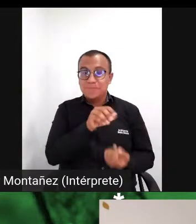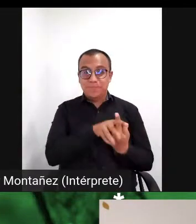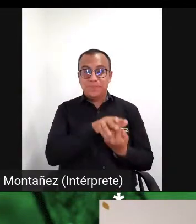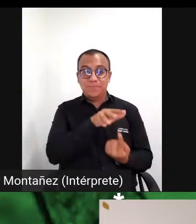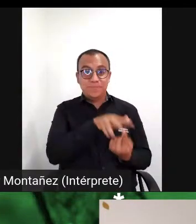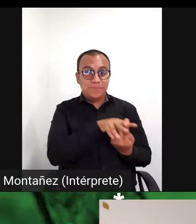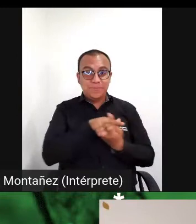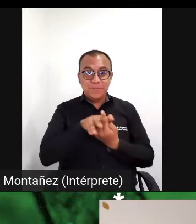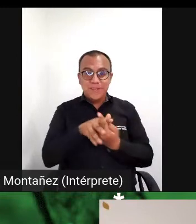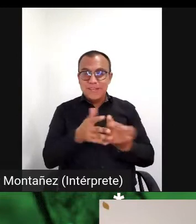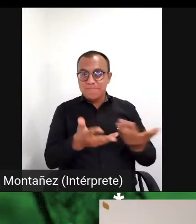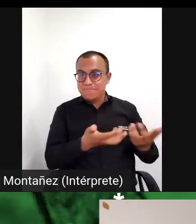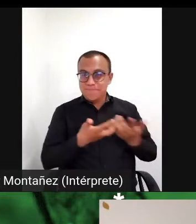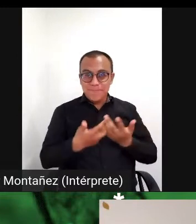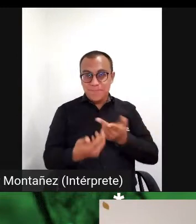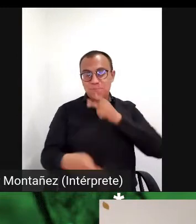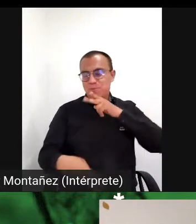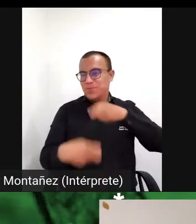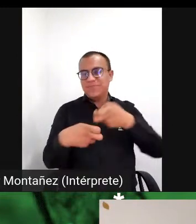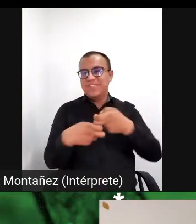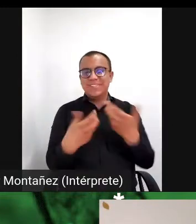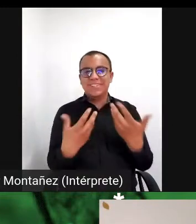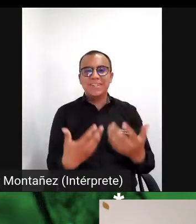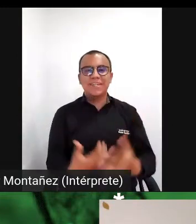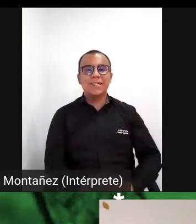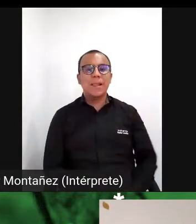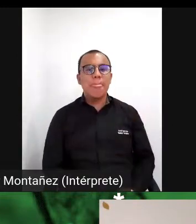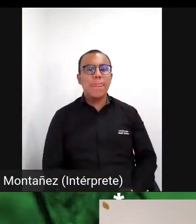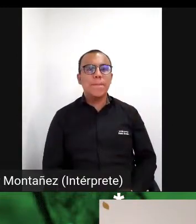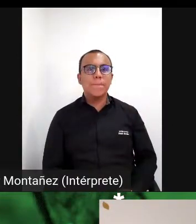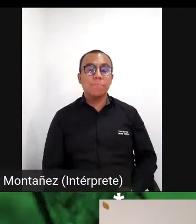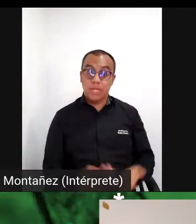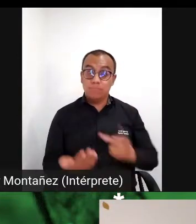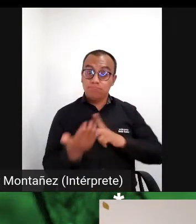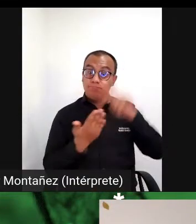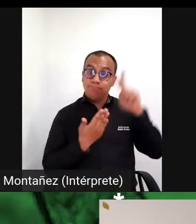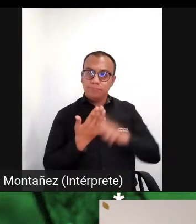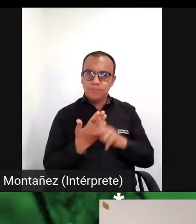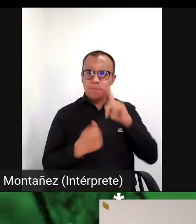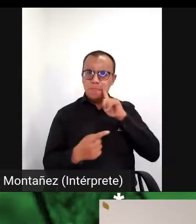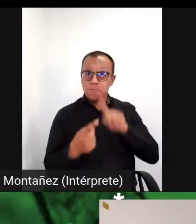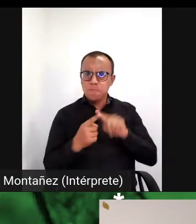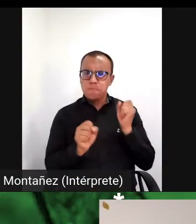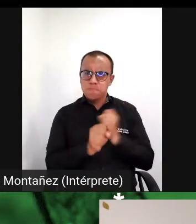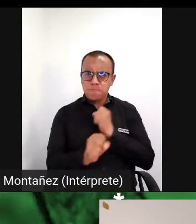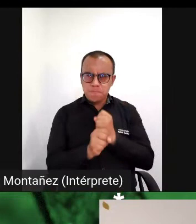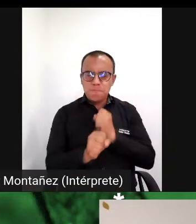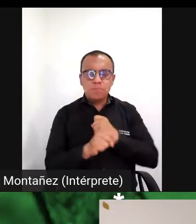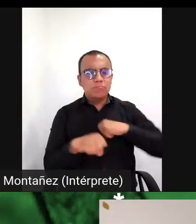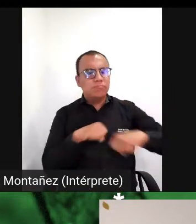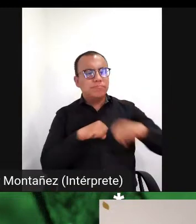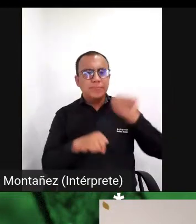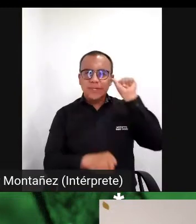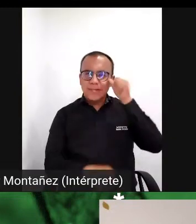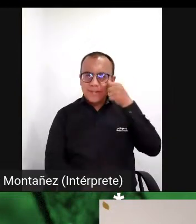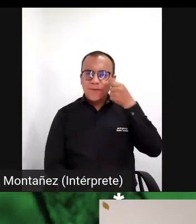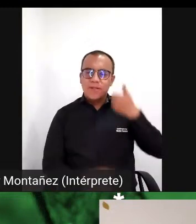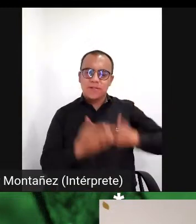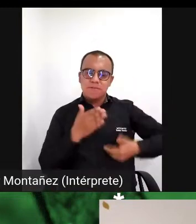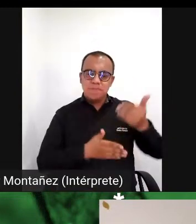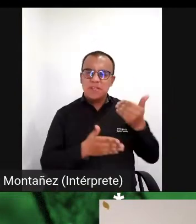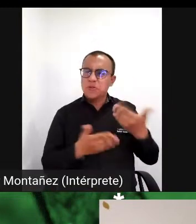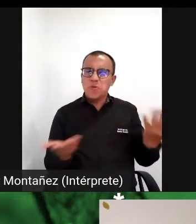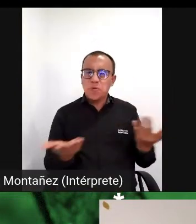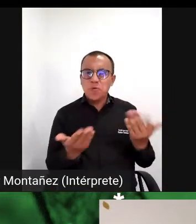era complejo. El proyecto, me acuerdo, arrancó con